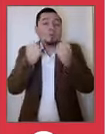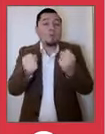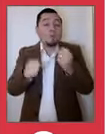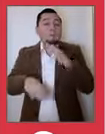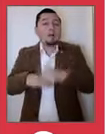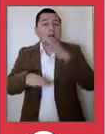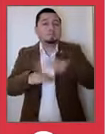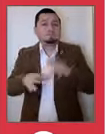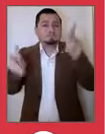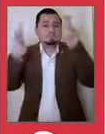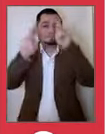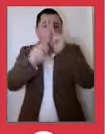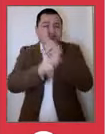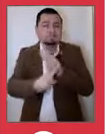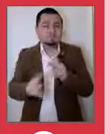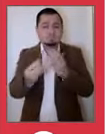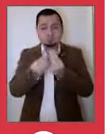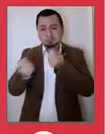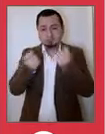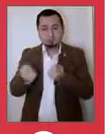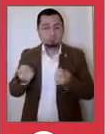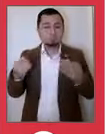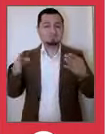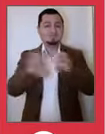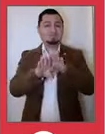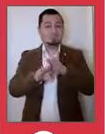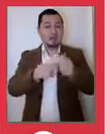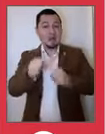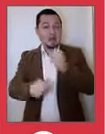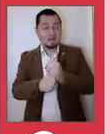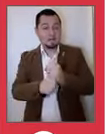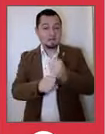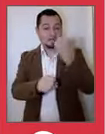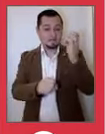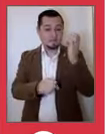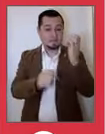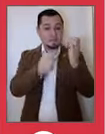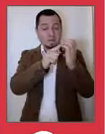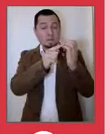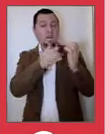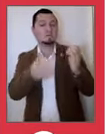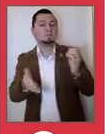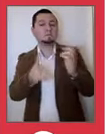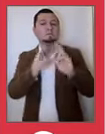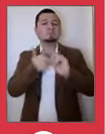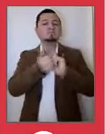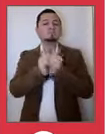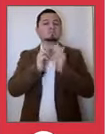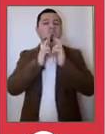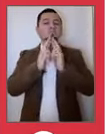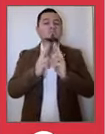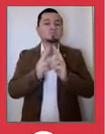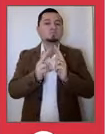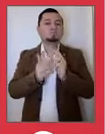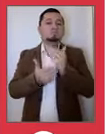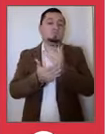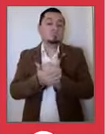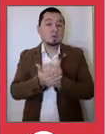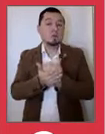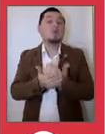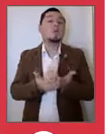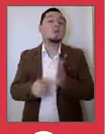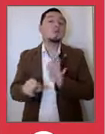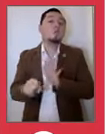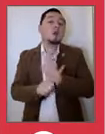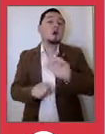estas medidas que se implementaron para el cierre del año principios de enero tuvieron resultados limitados cuál